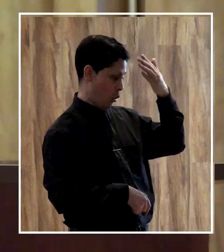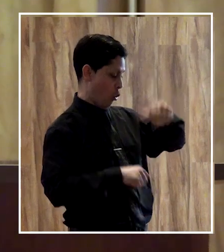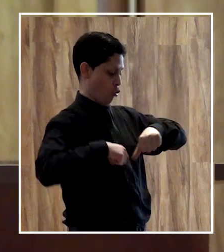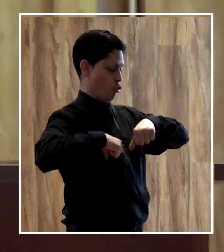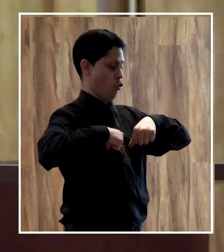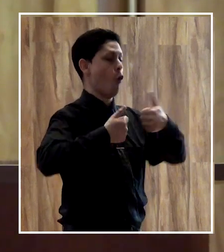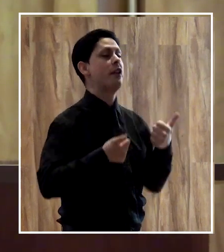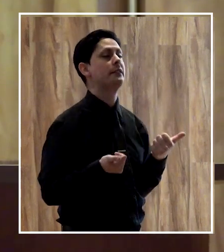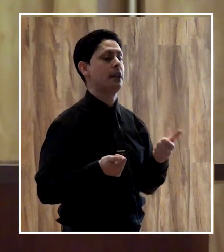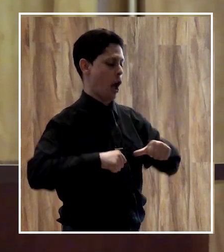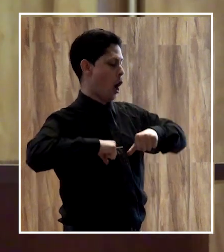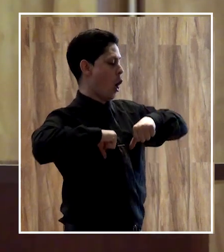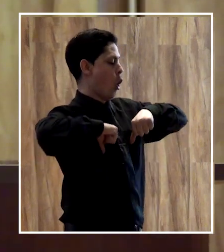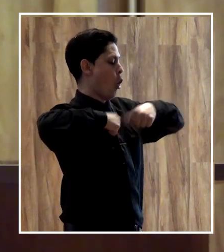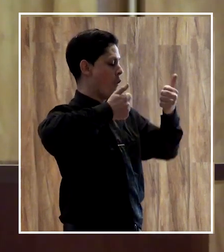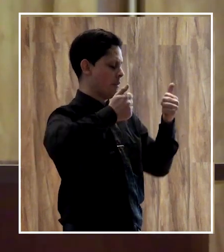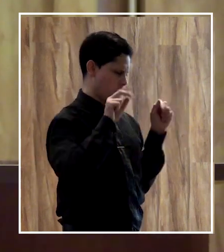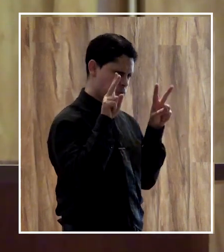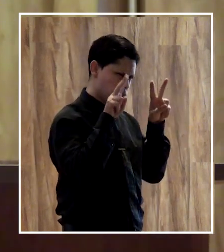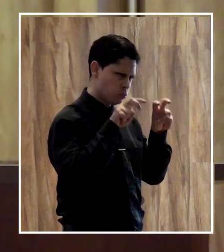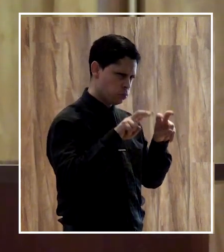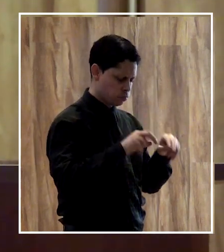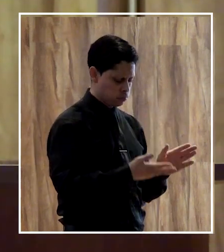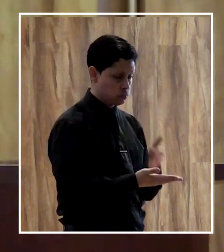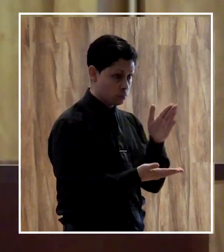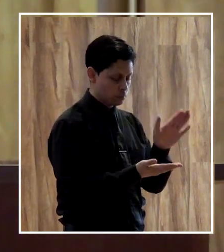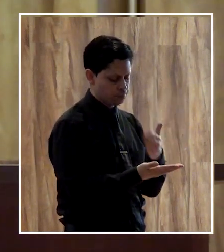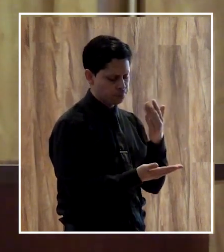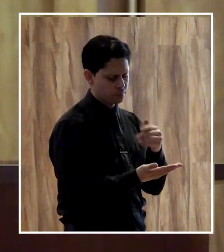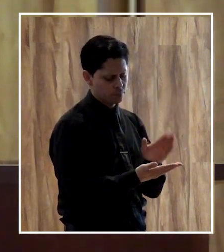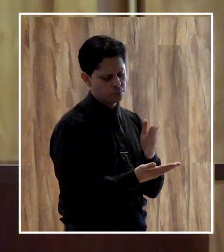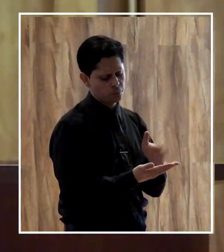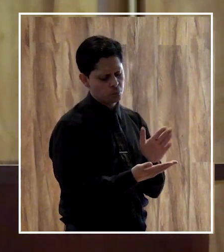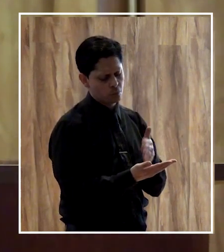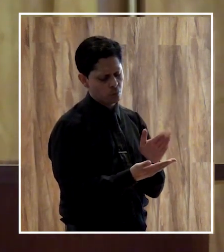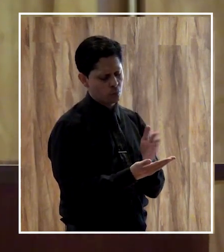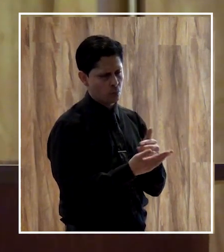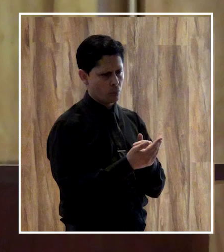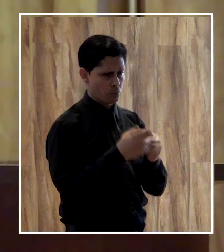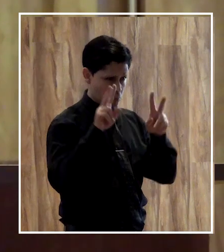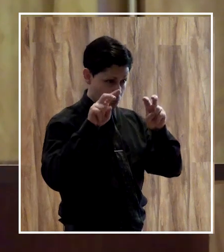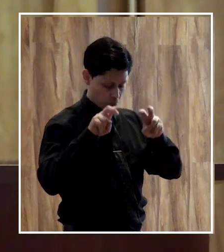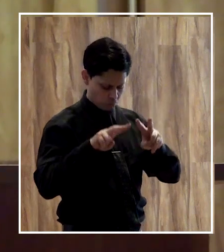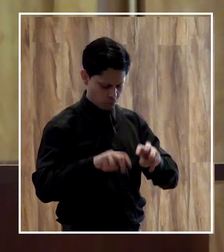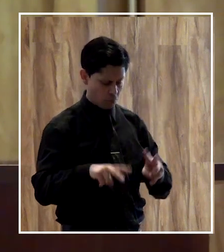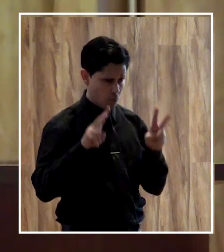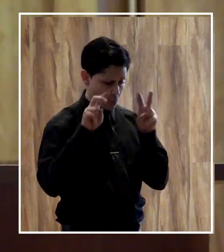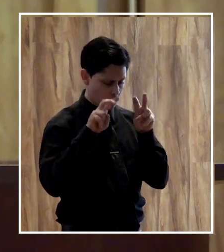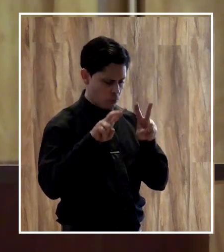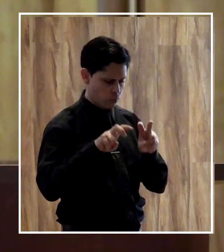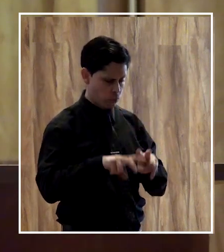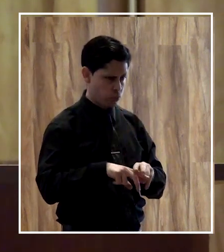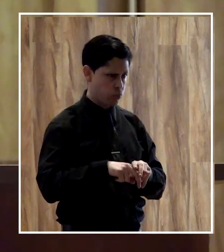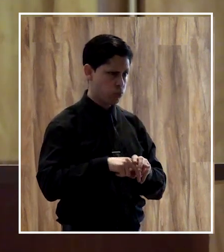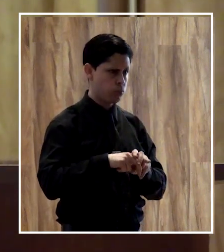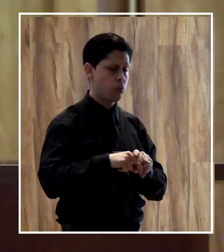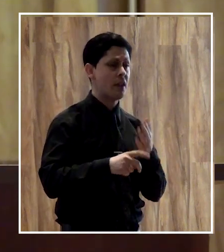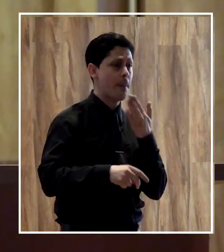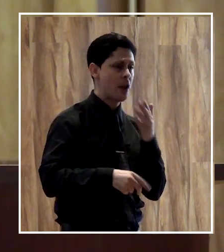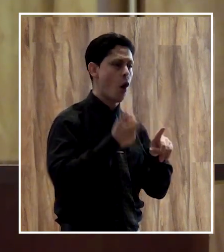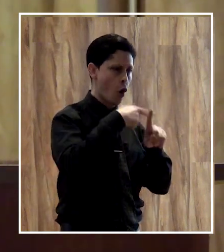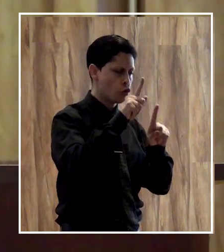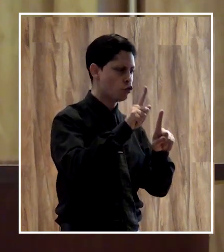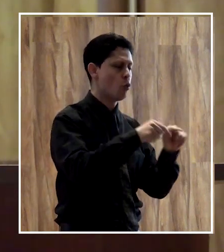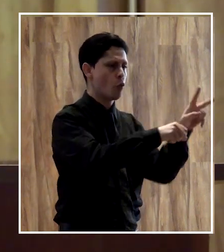profesionales jóvenes o de los jóvenes investigadores que junto con muchos